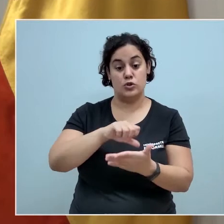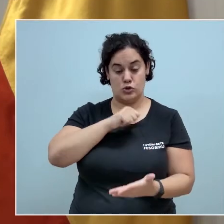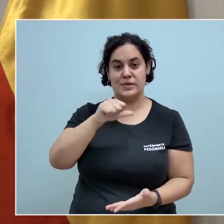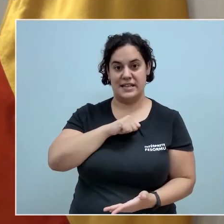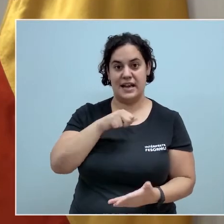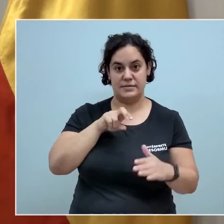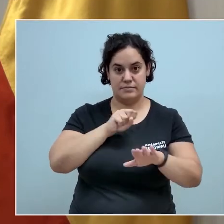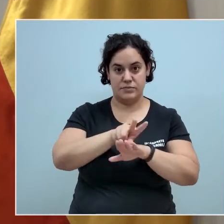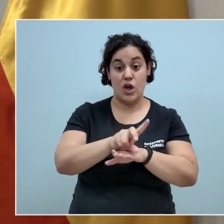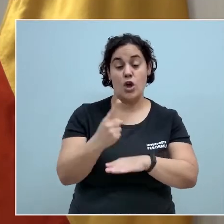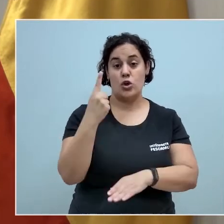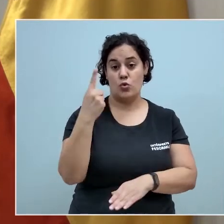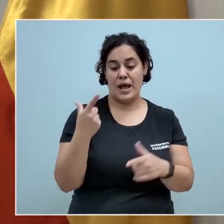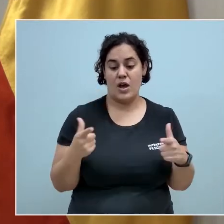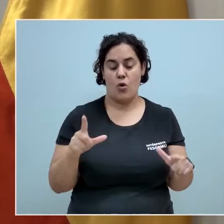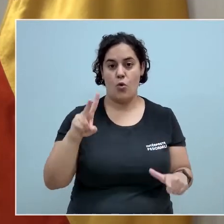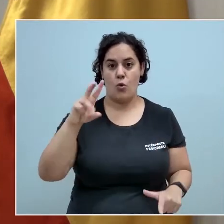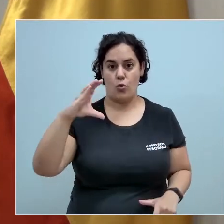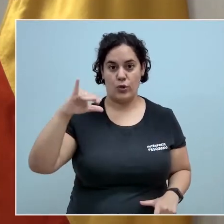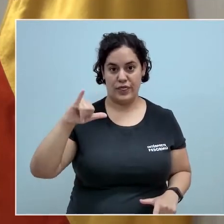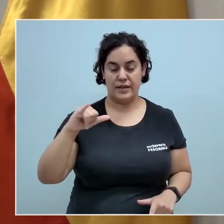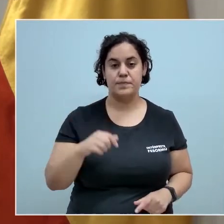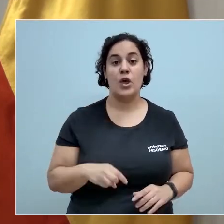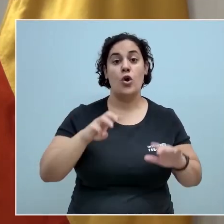ellas en cuidados intensivos. Hemos realizado